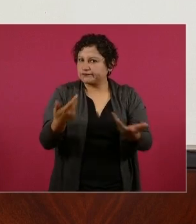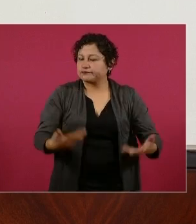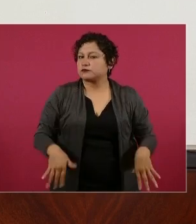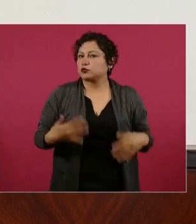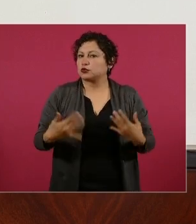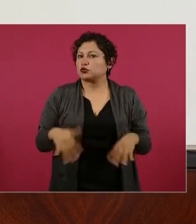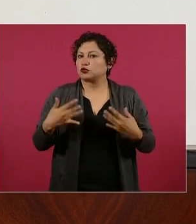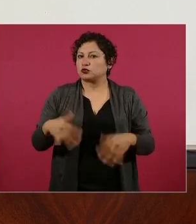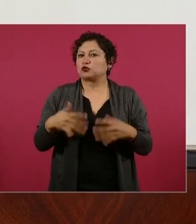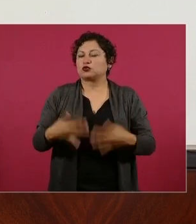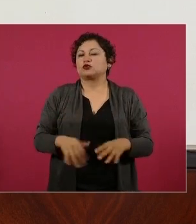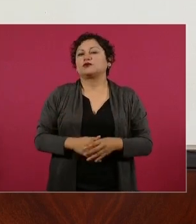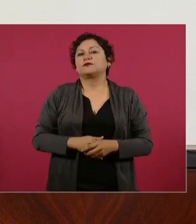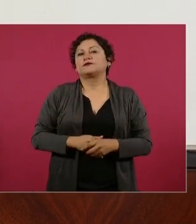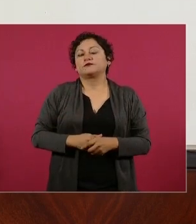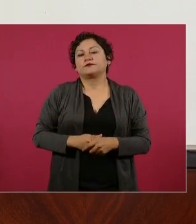gurú